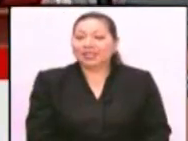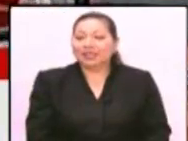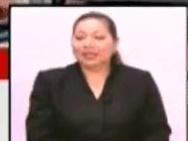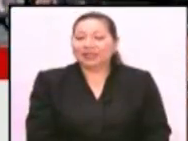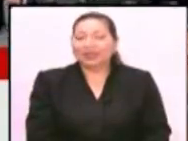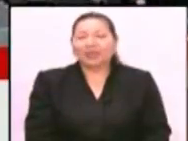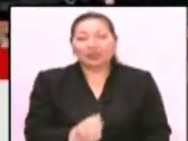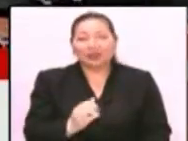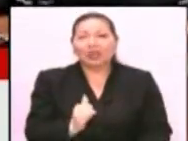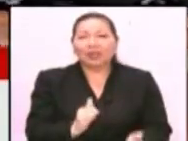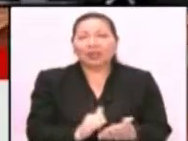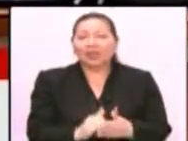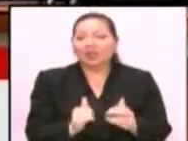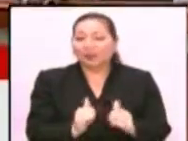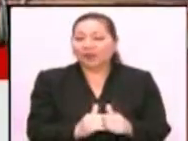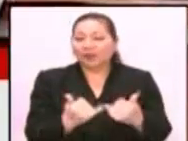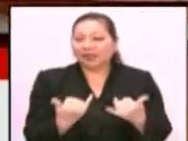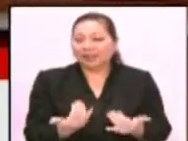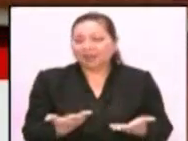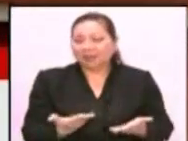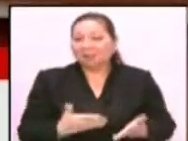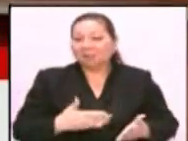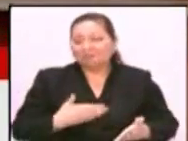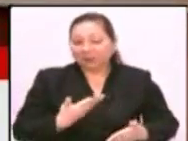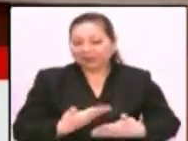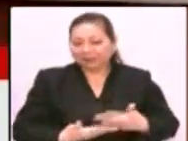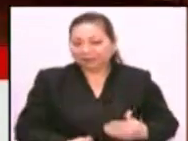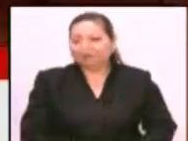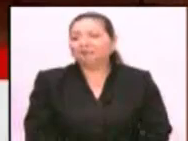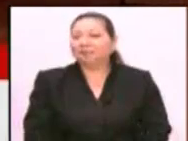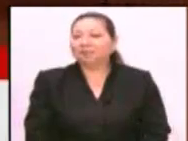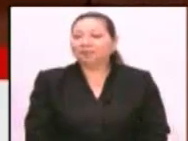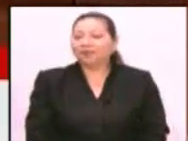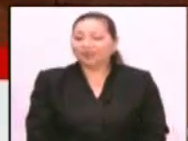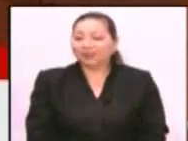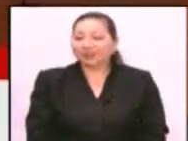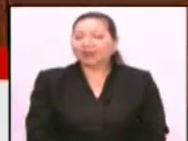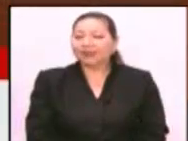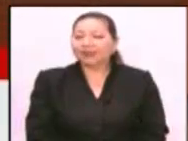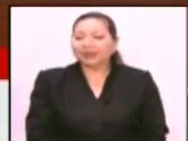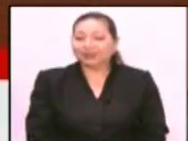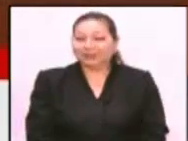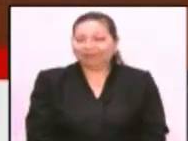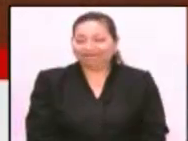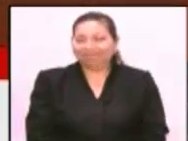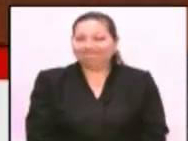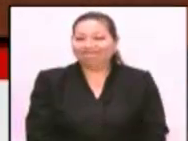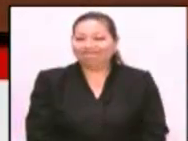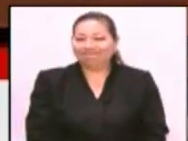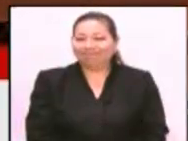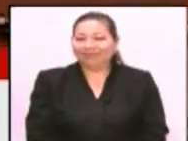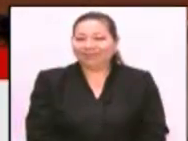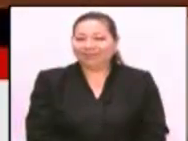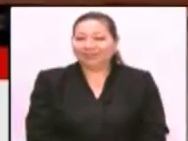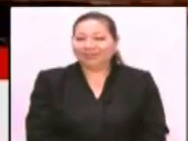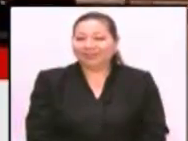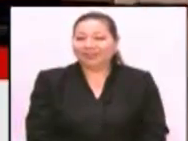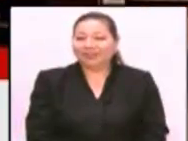Yo creo que con eso habría respondido las preguntas que se me han planteado. Gracias, presidente. Presidente,